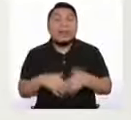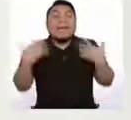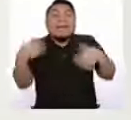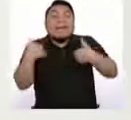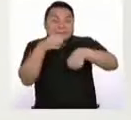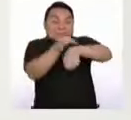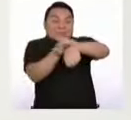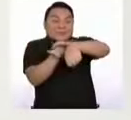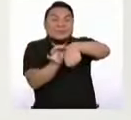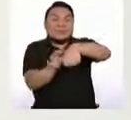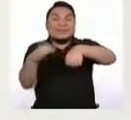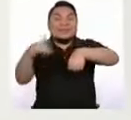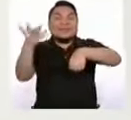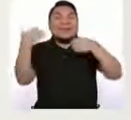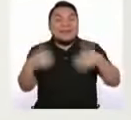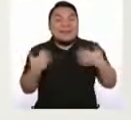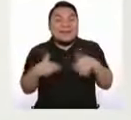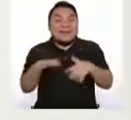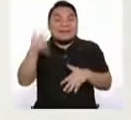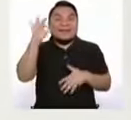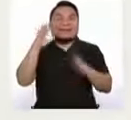pulsera! ¡Qué éxito!